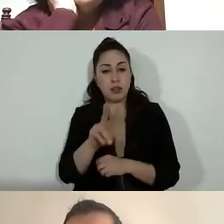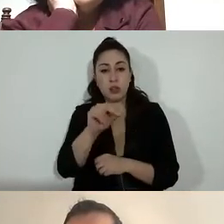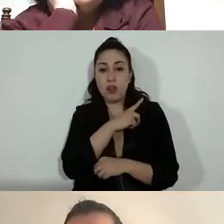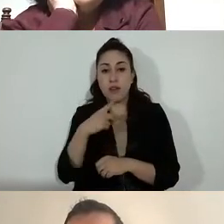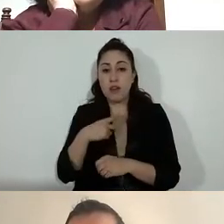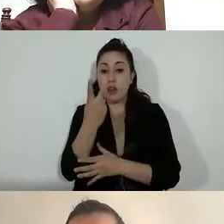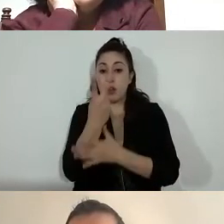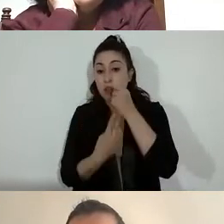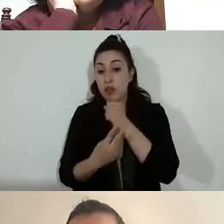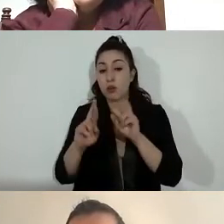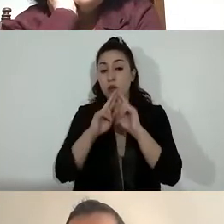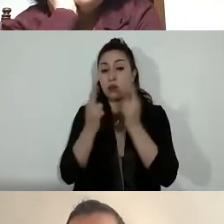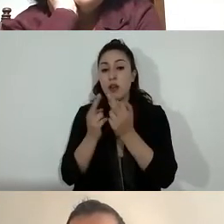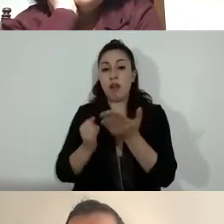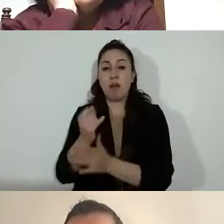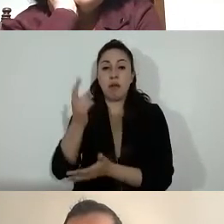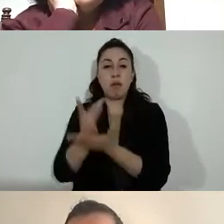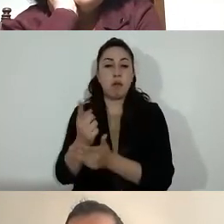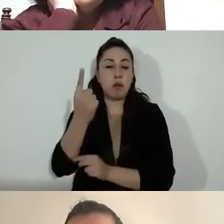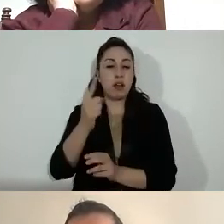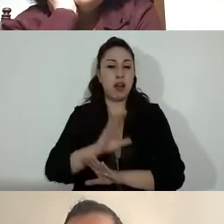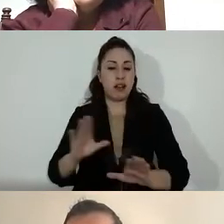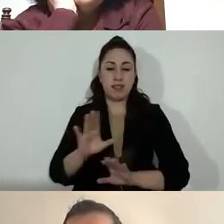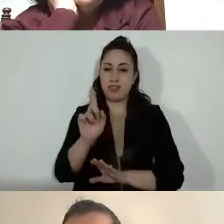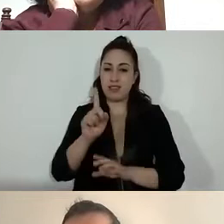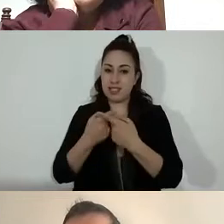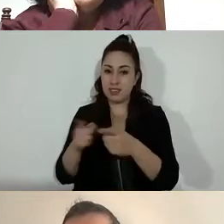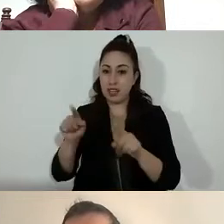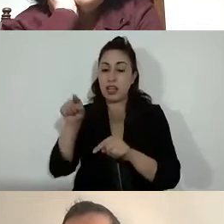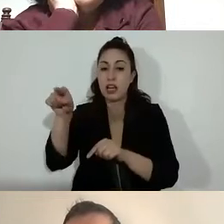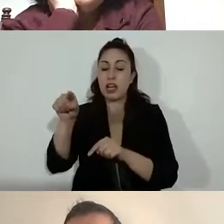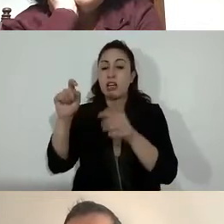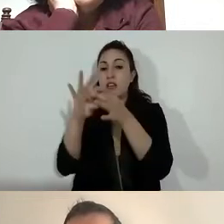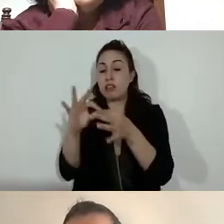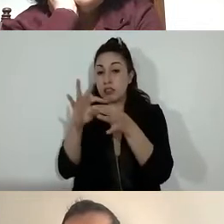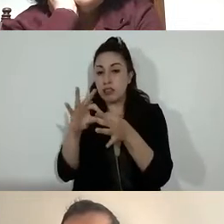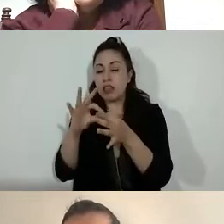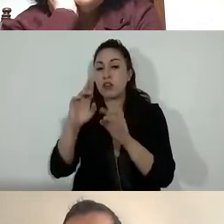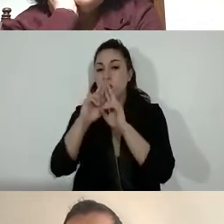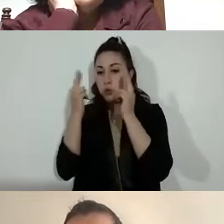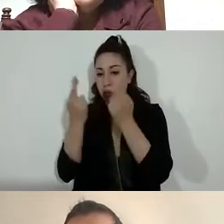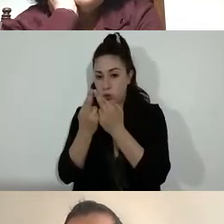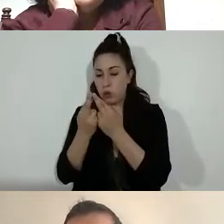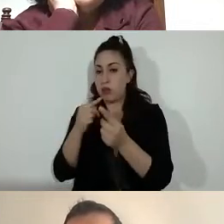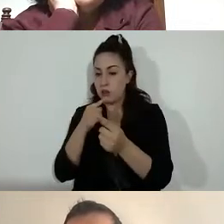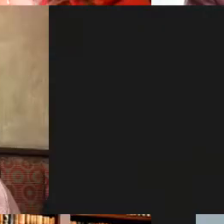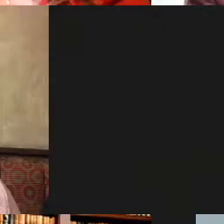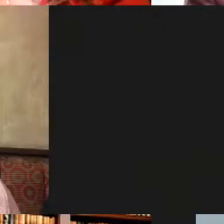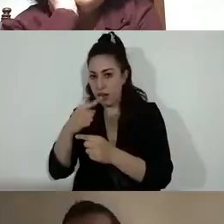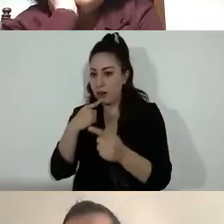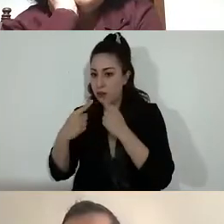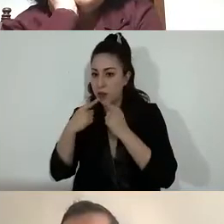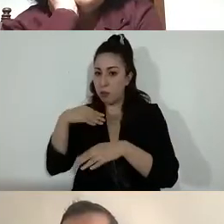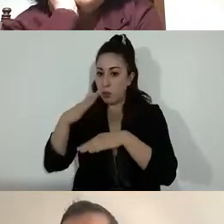entremezclar una cosa con la otra. Su comparecencia en su carácter de funcionaria para determinar lo que se va a programar o el proyecto de